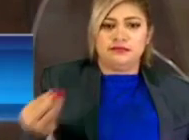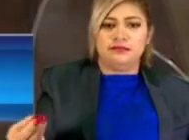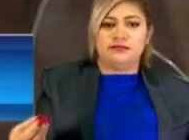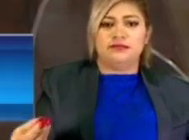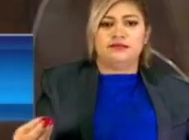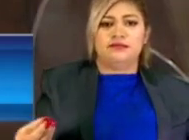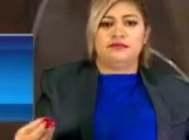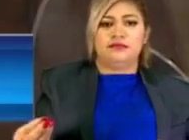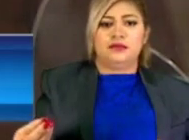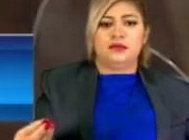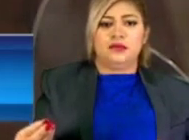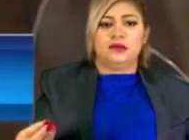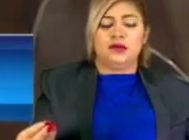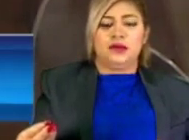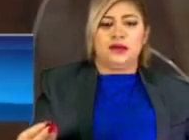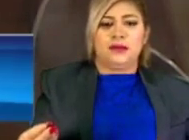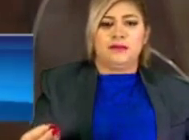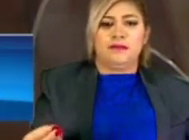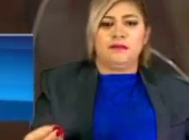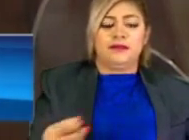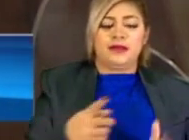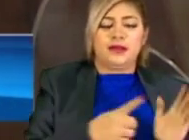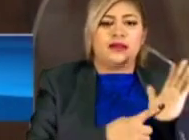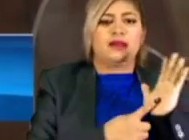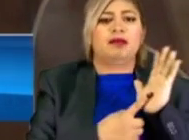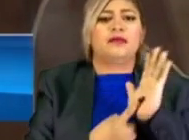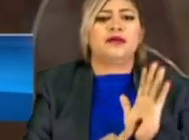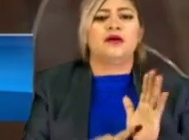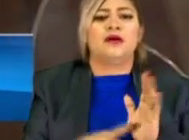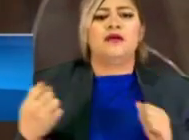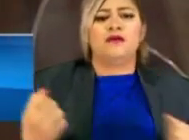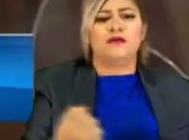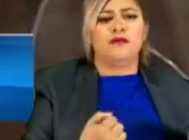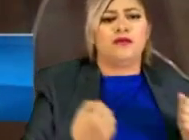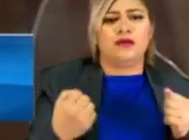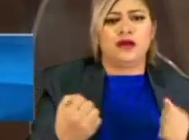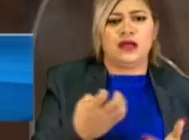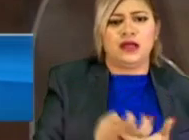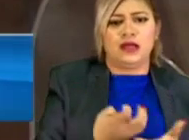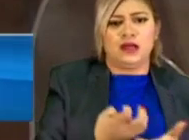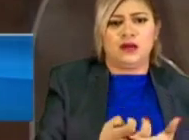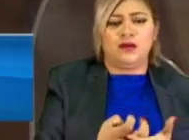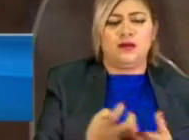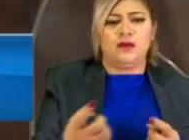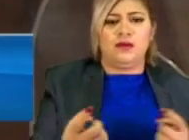internacionales, ha representado un esfuerzo económico extraordinario,